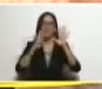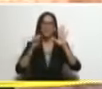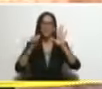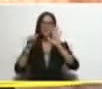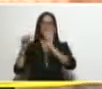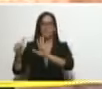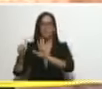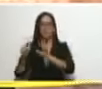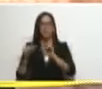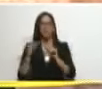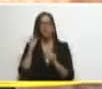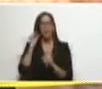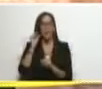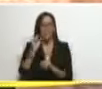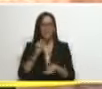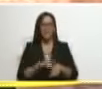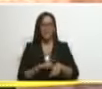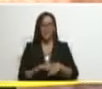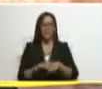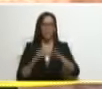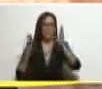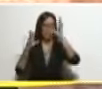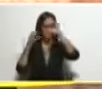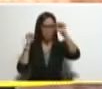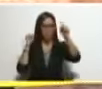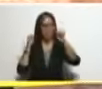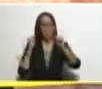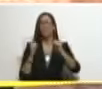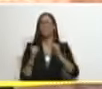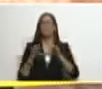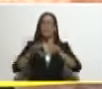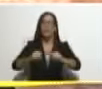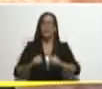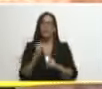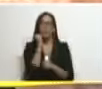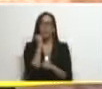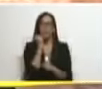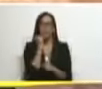la diplomacia imperial de las cañoneras,